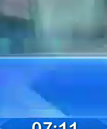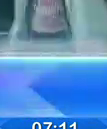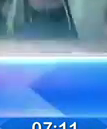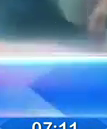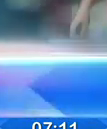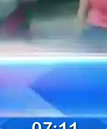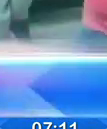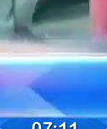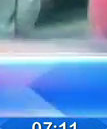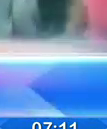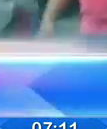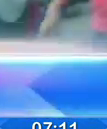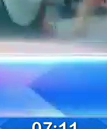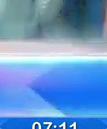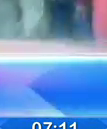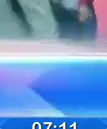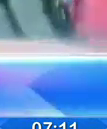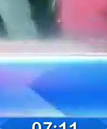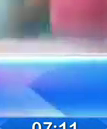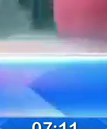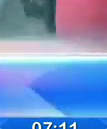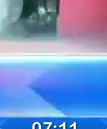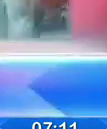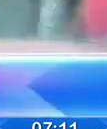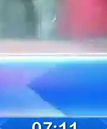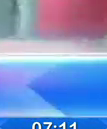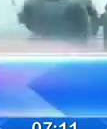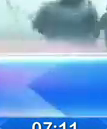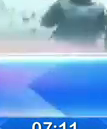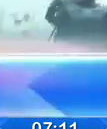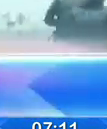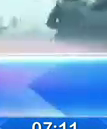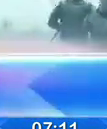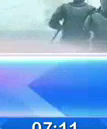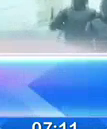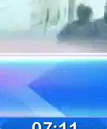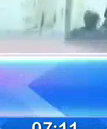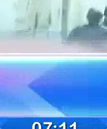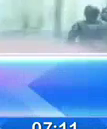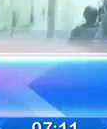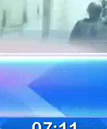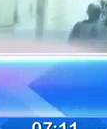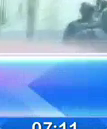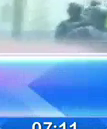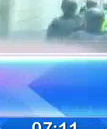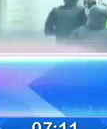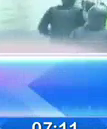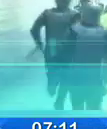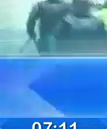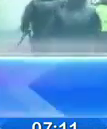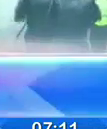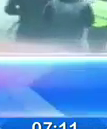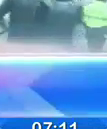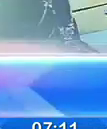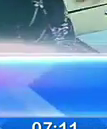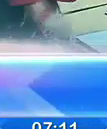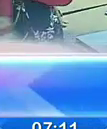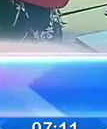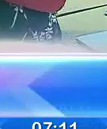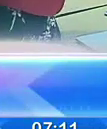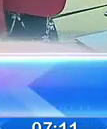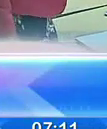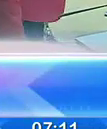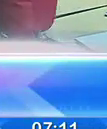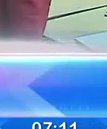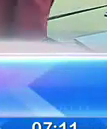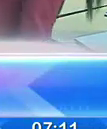a contarles que se cumple el tercer día de paralización allá en la provincia de Carchi. Además, el expresidente Rafael Correa podría